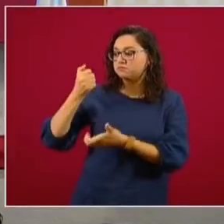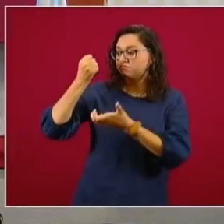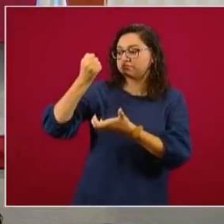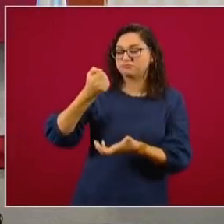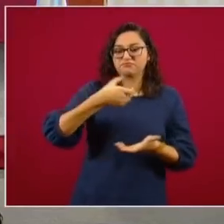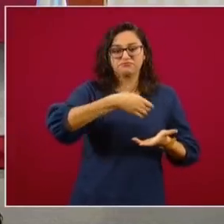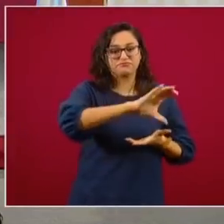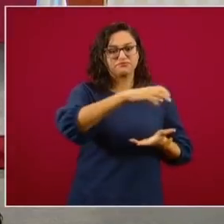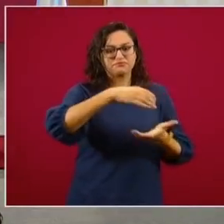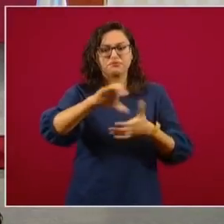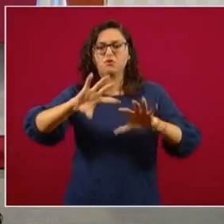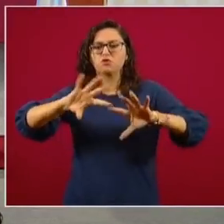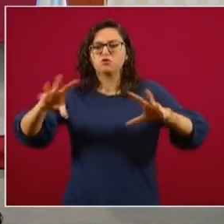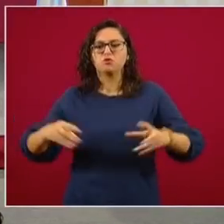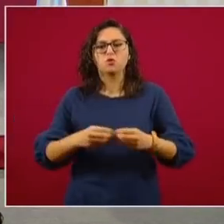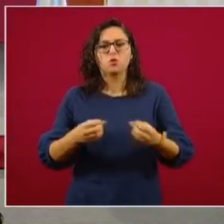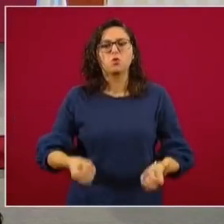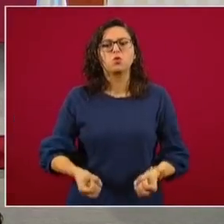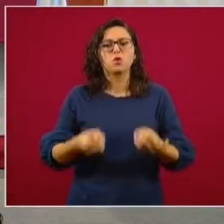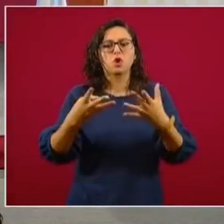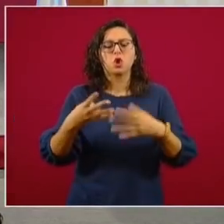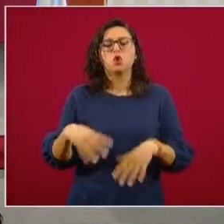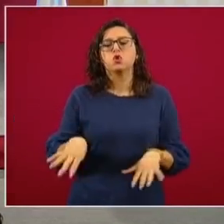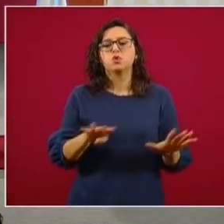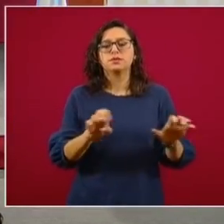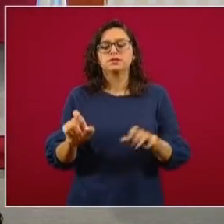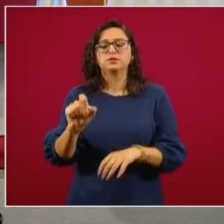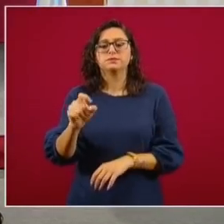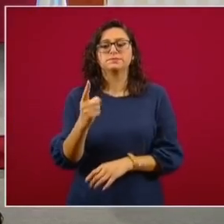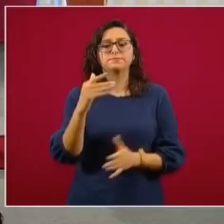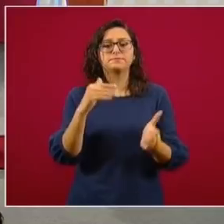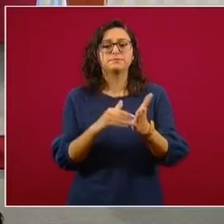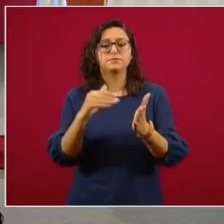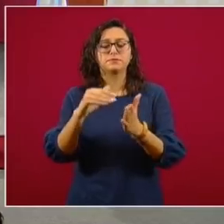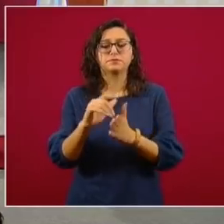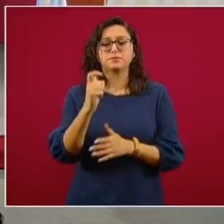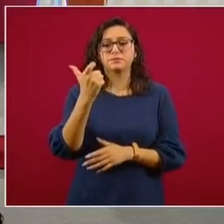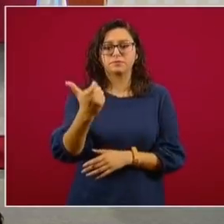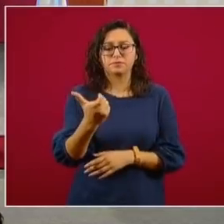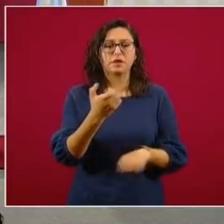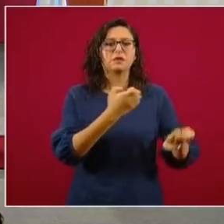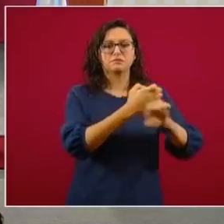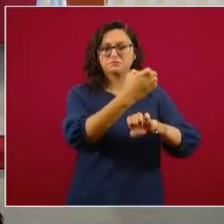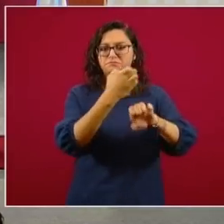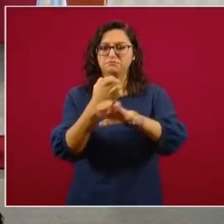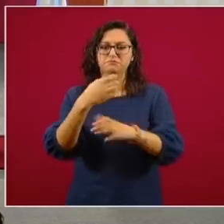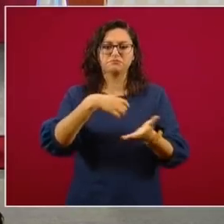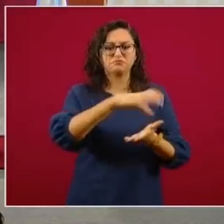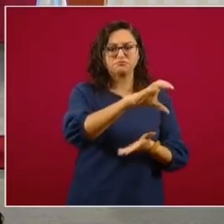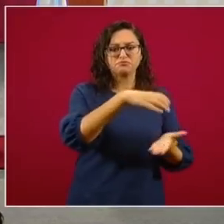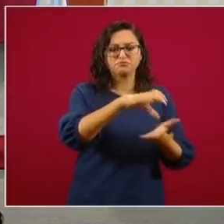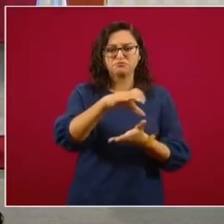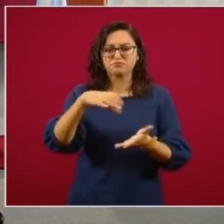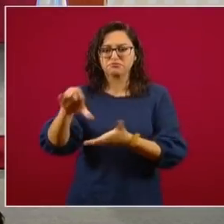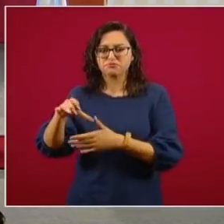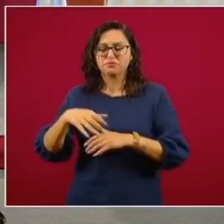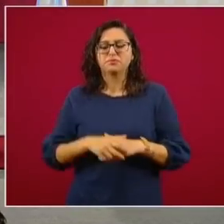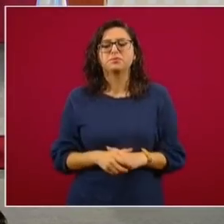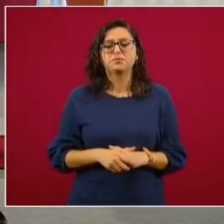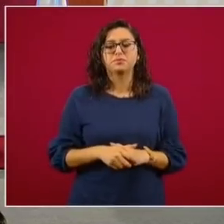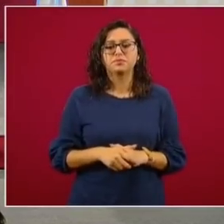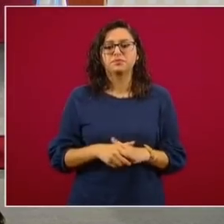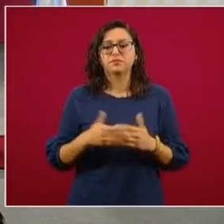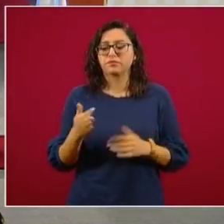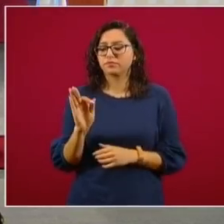gasto federalizado. 921 millones de pesos van a participaciones federales. Después, a través